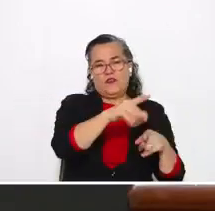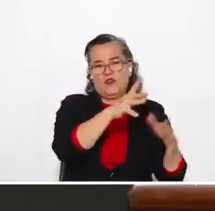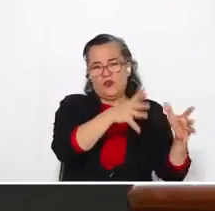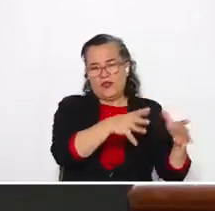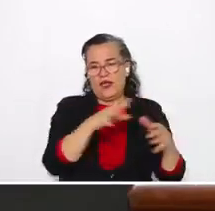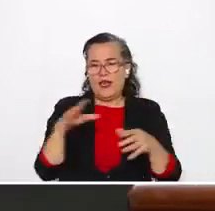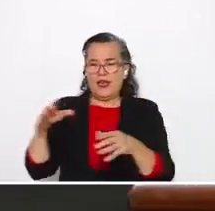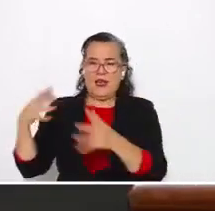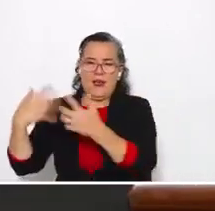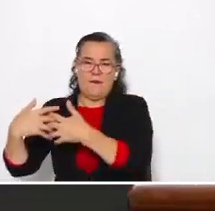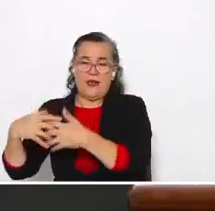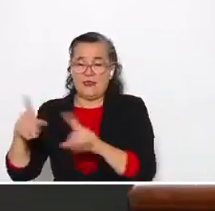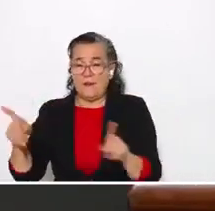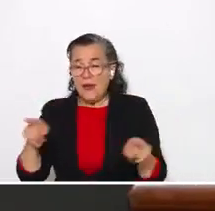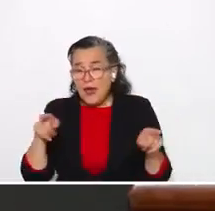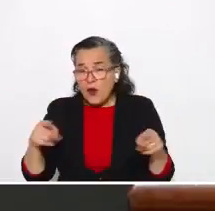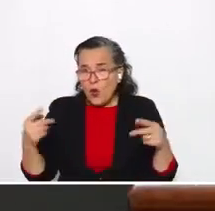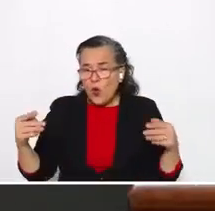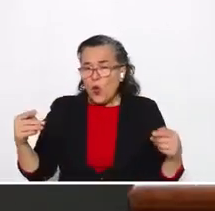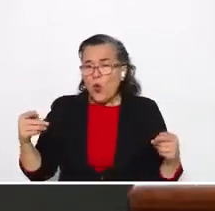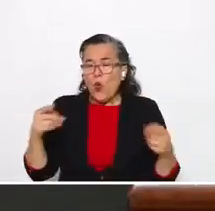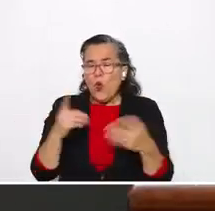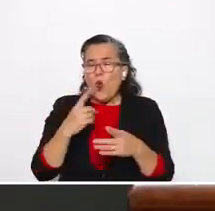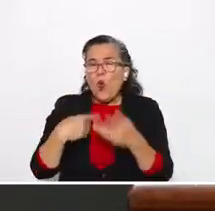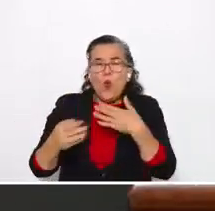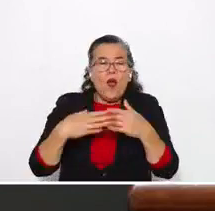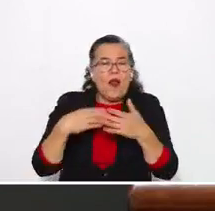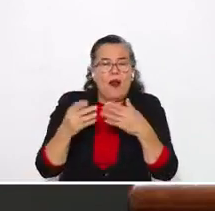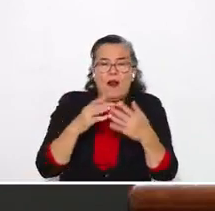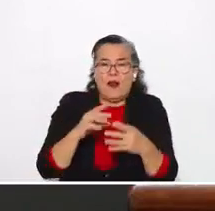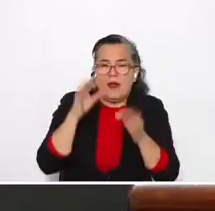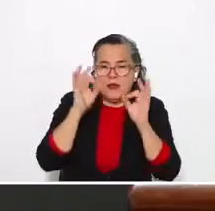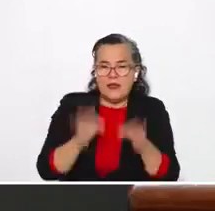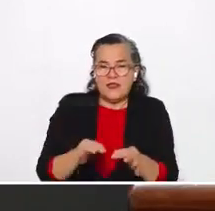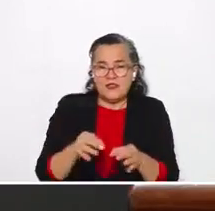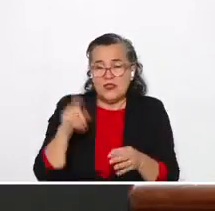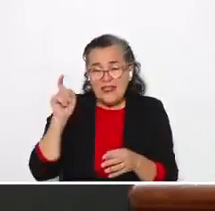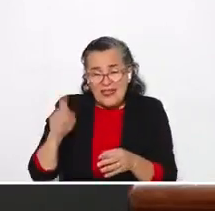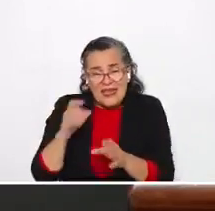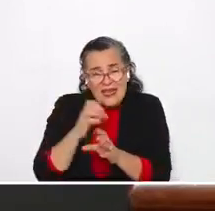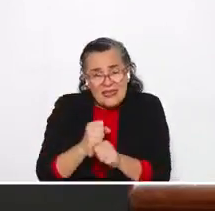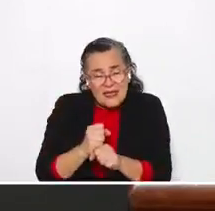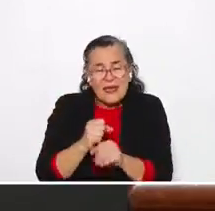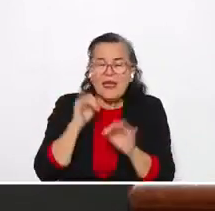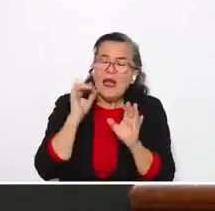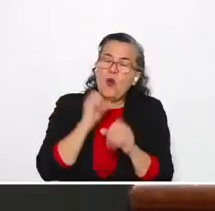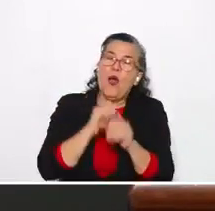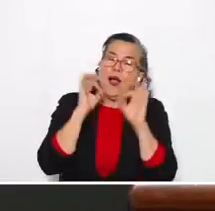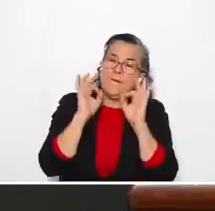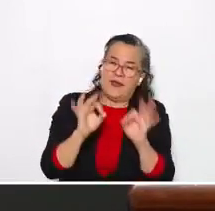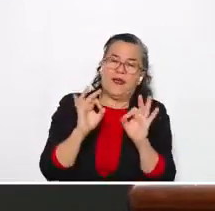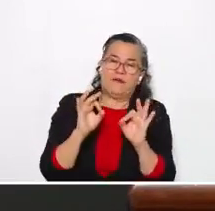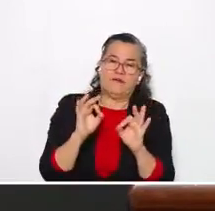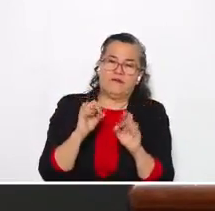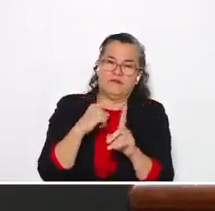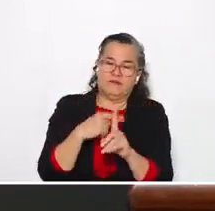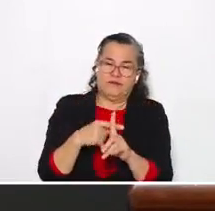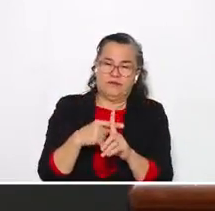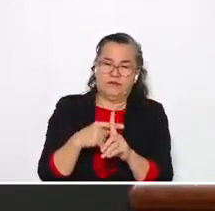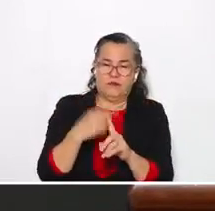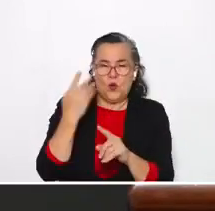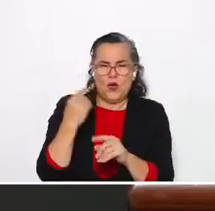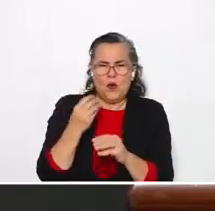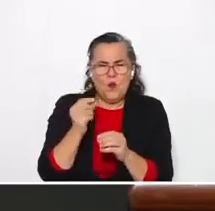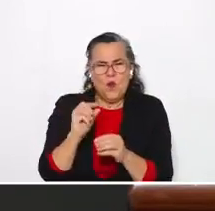que cualquiera que sea la decisión, que por favor, lo que tenga que hacer, que lo haga bien. Porque si hay algo